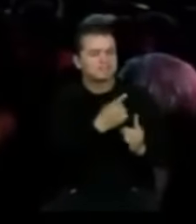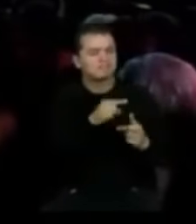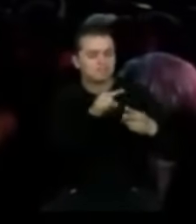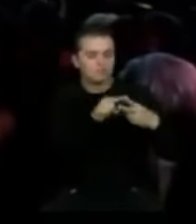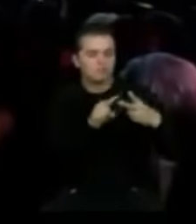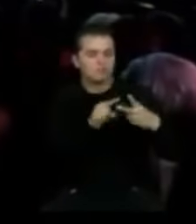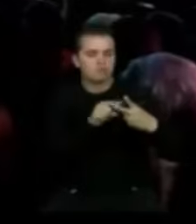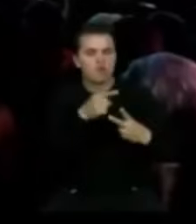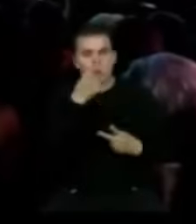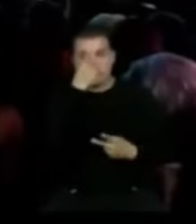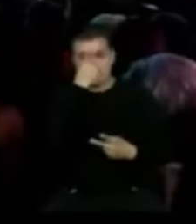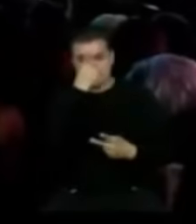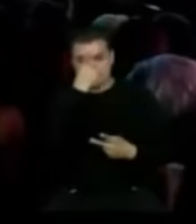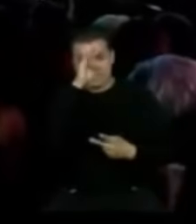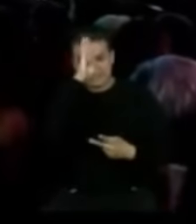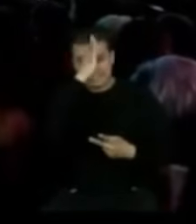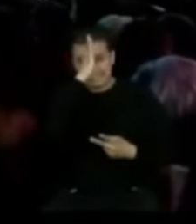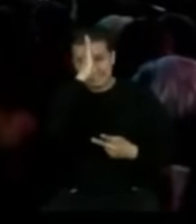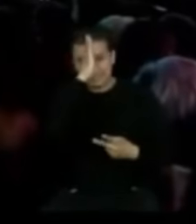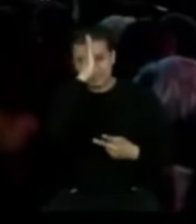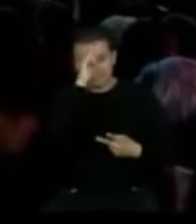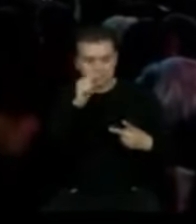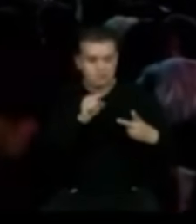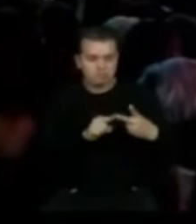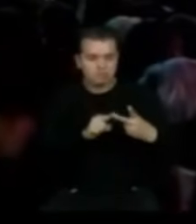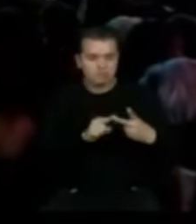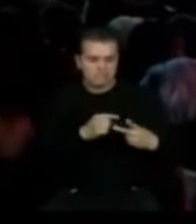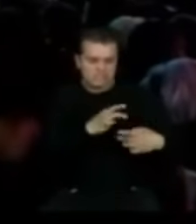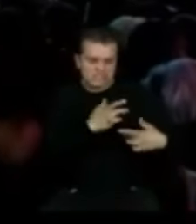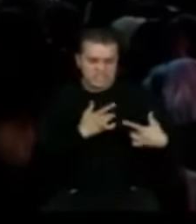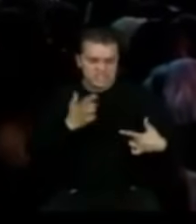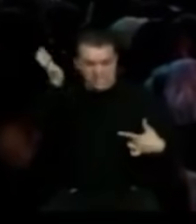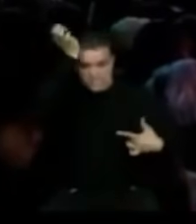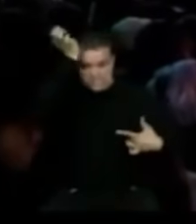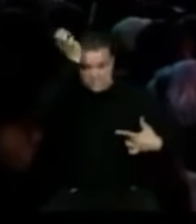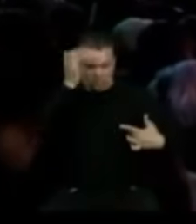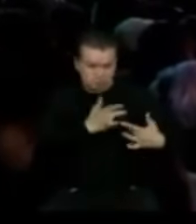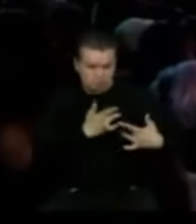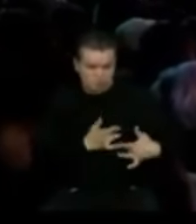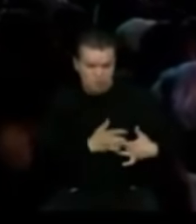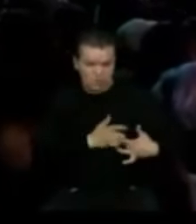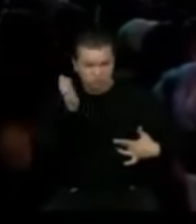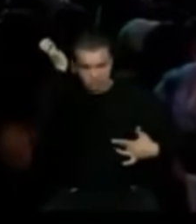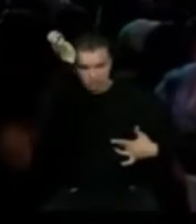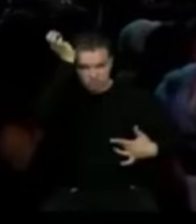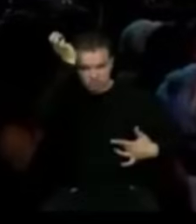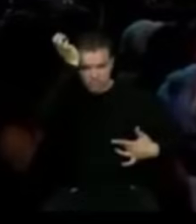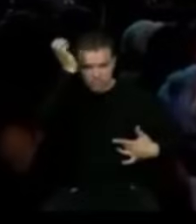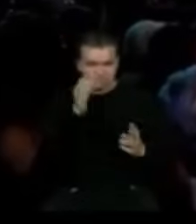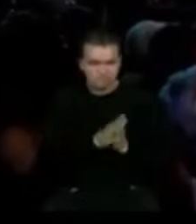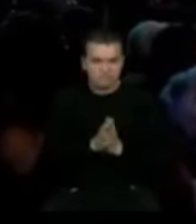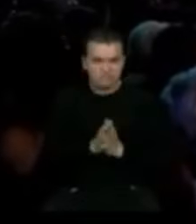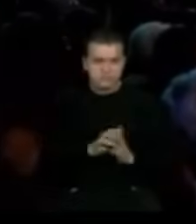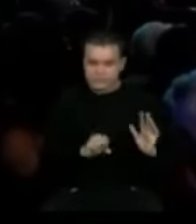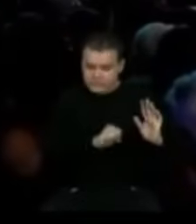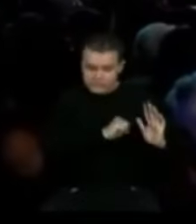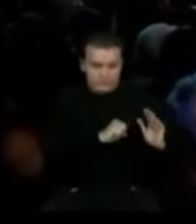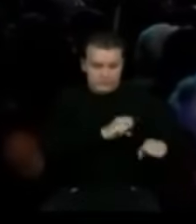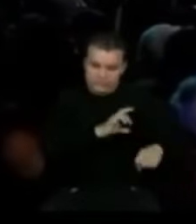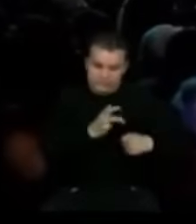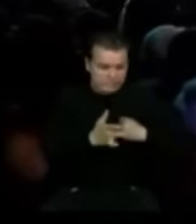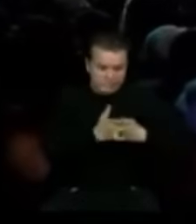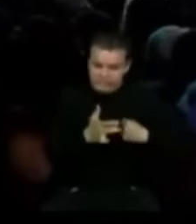incredulidad y dureza de corazón por no haber creído en su resurrección. Ellos creyeron en